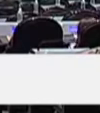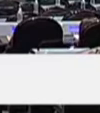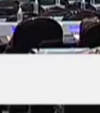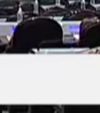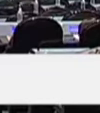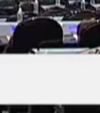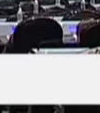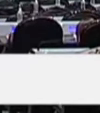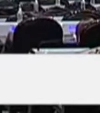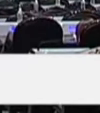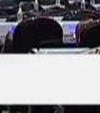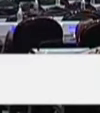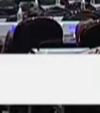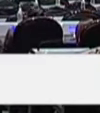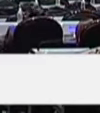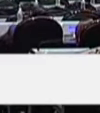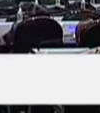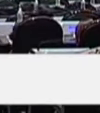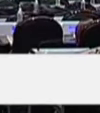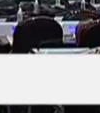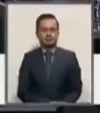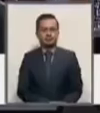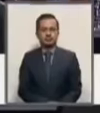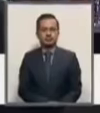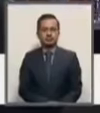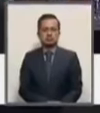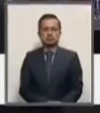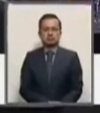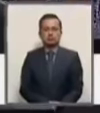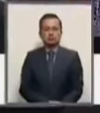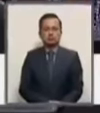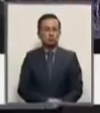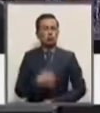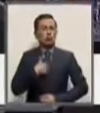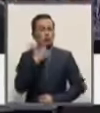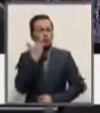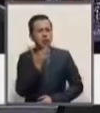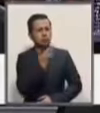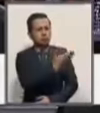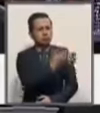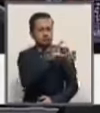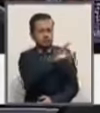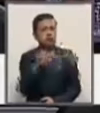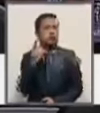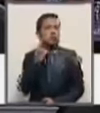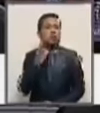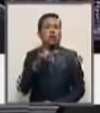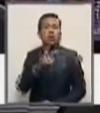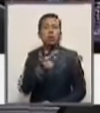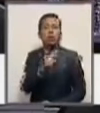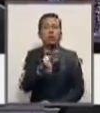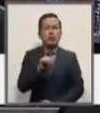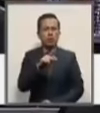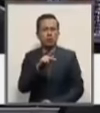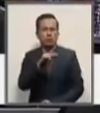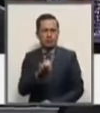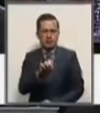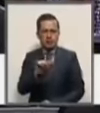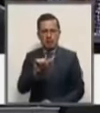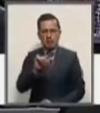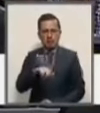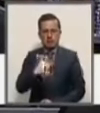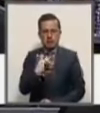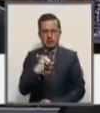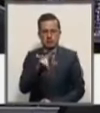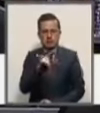una disculpa por parte de la diputada Guadalupe Almaguer, porque me parece preocupante que haya